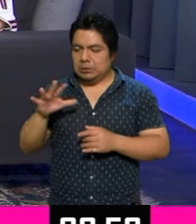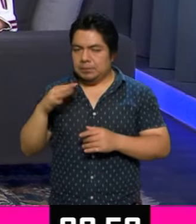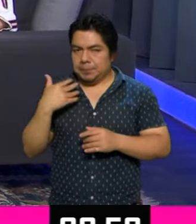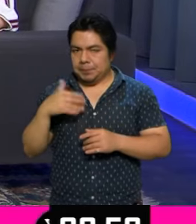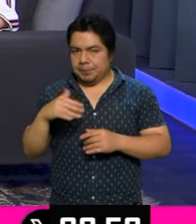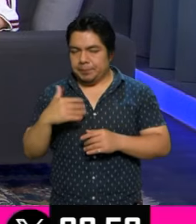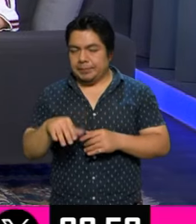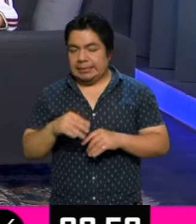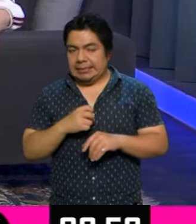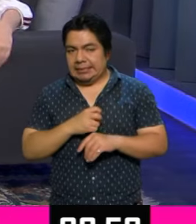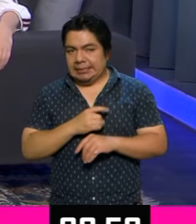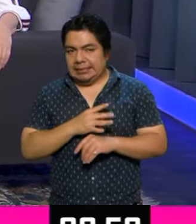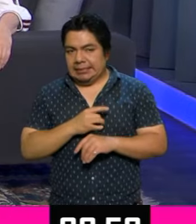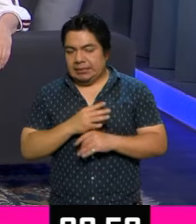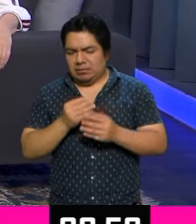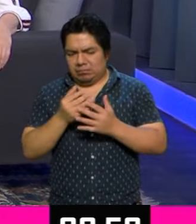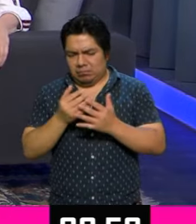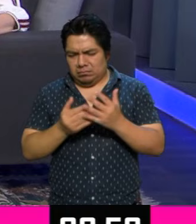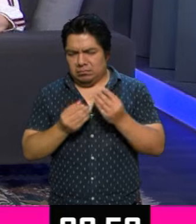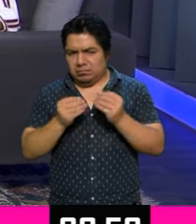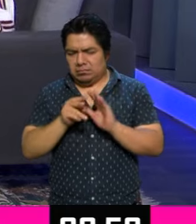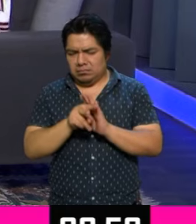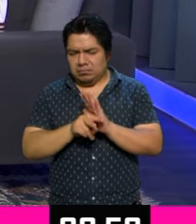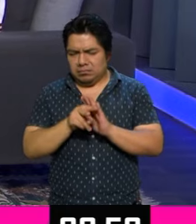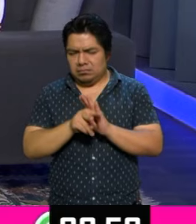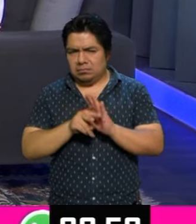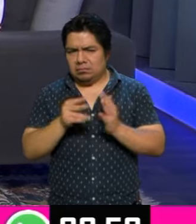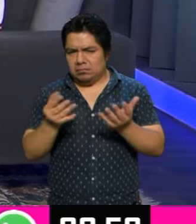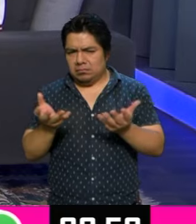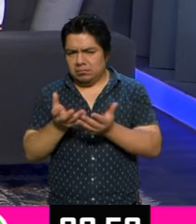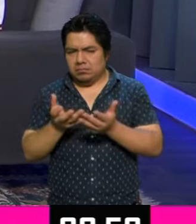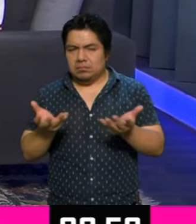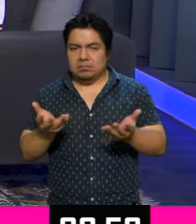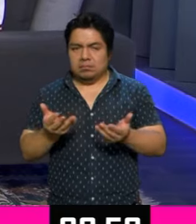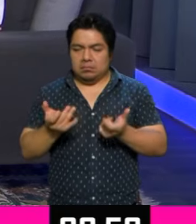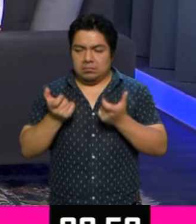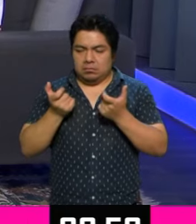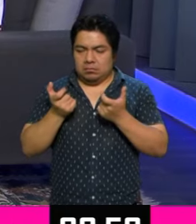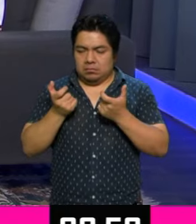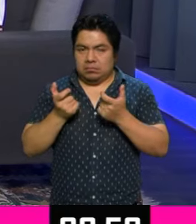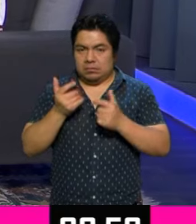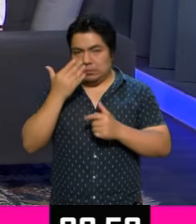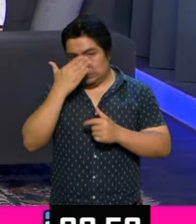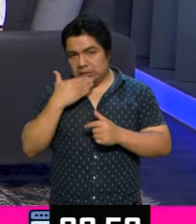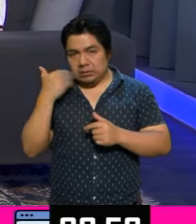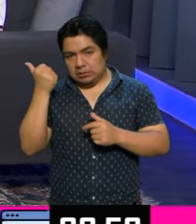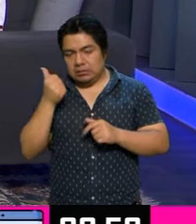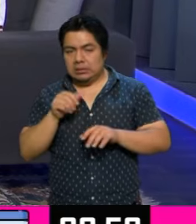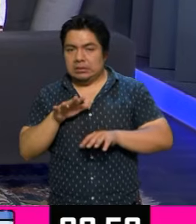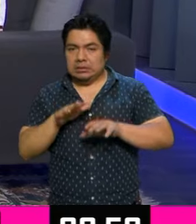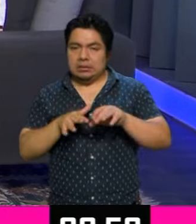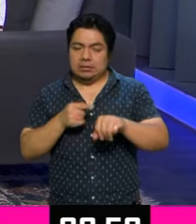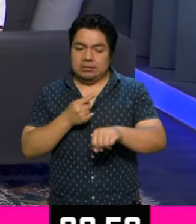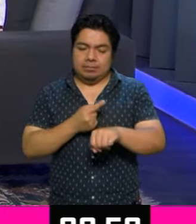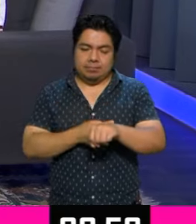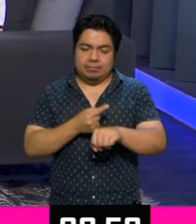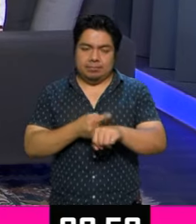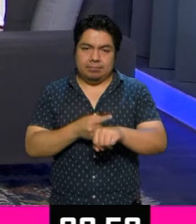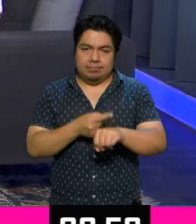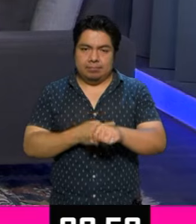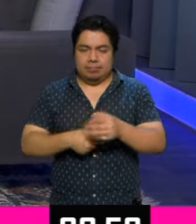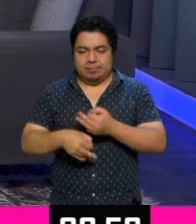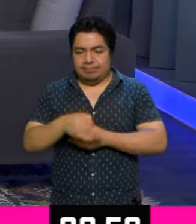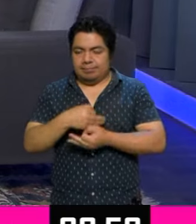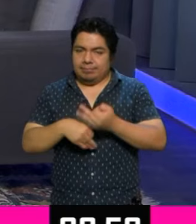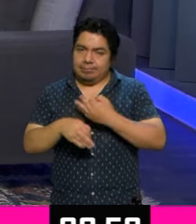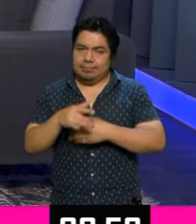nervios. Sí, qué fuerte. Mucho que ver, ¿verdad? Que vea mucho que ir a hacer. Que por mucho dinero y fama. No, la y la enfermedad le toca a todos. Sí. A todos nos